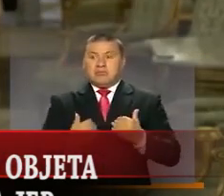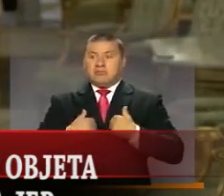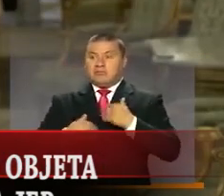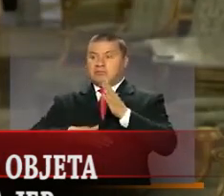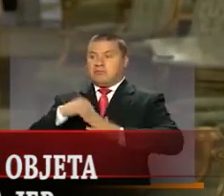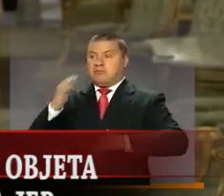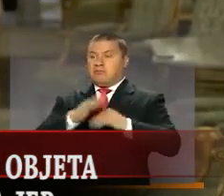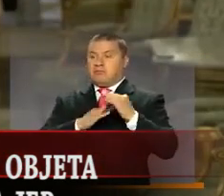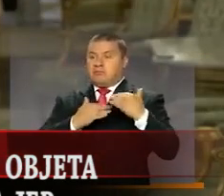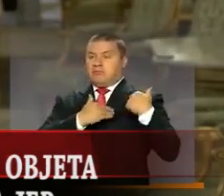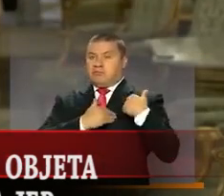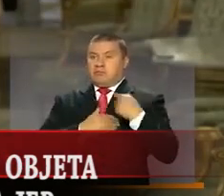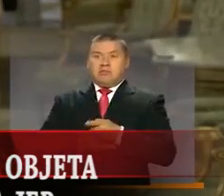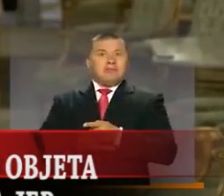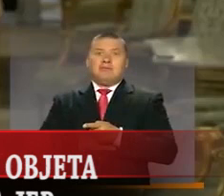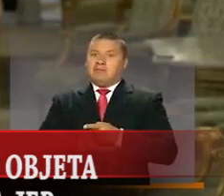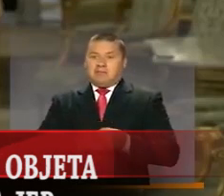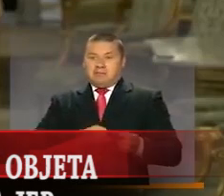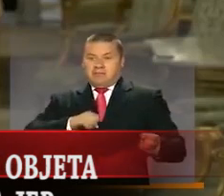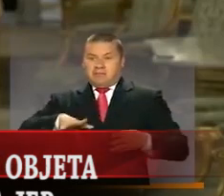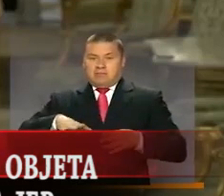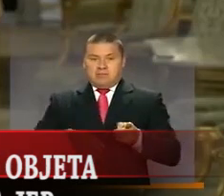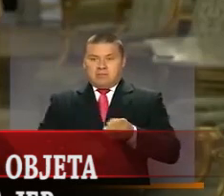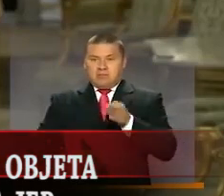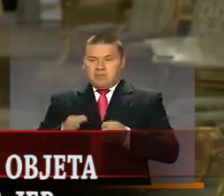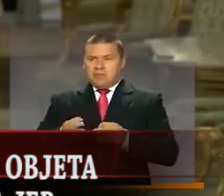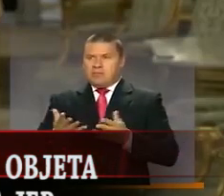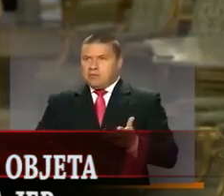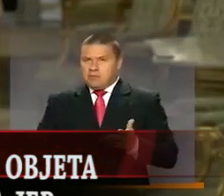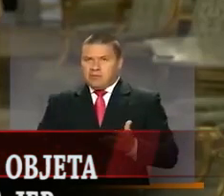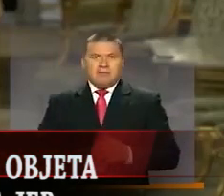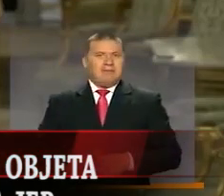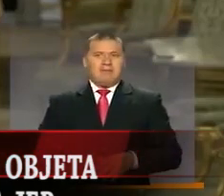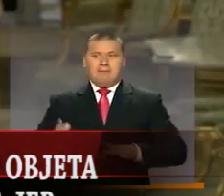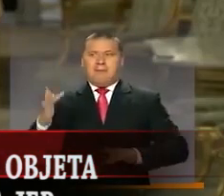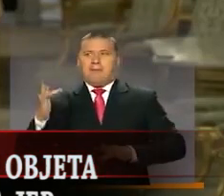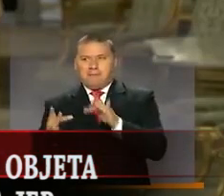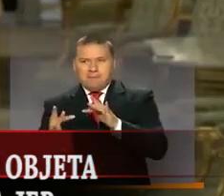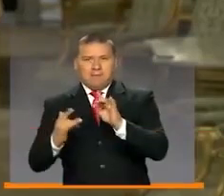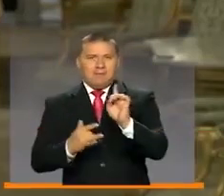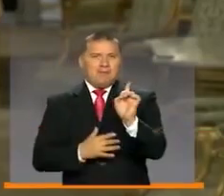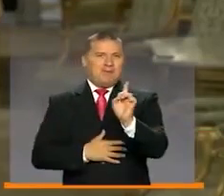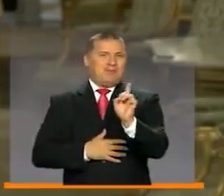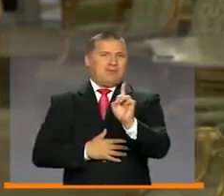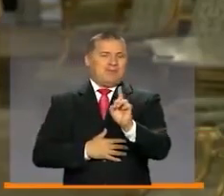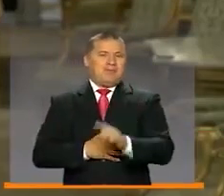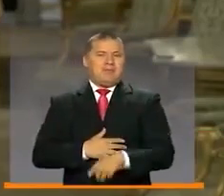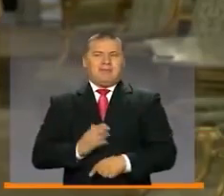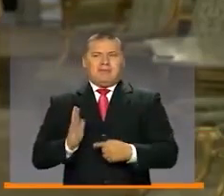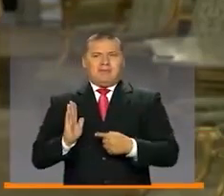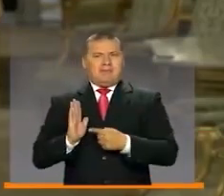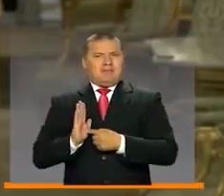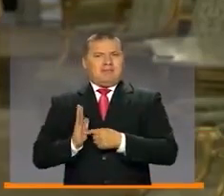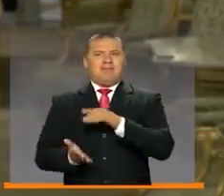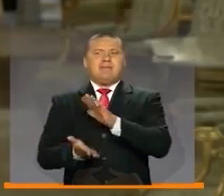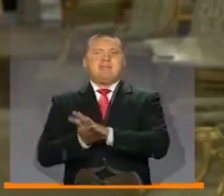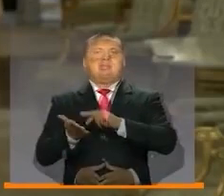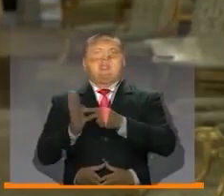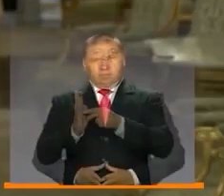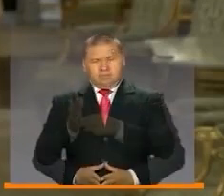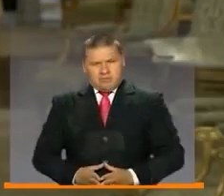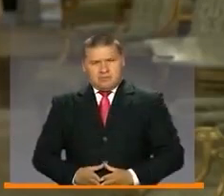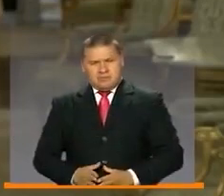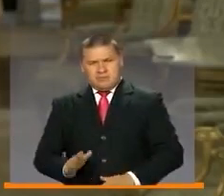responsables esa renuncia a la acción penal es inconveniente porque constituiría impunidad